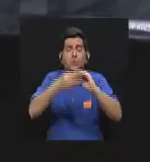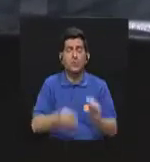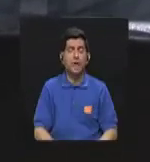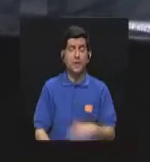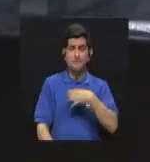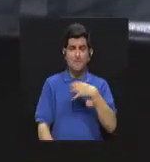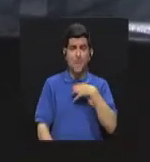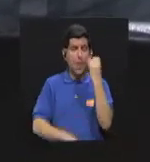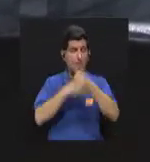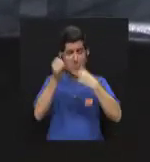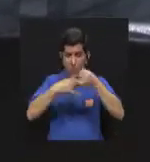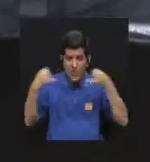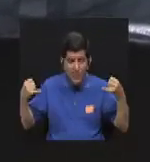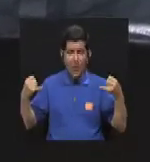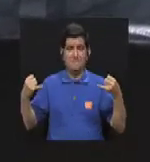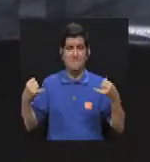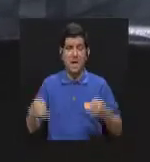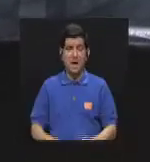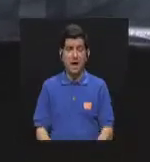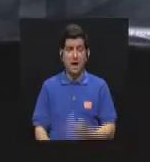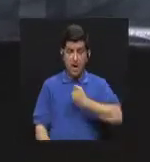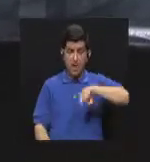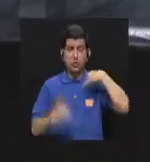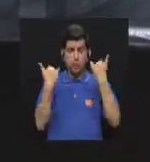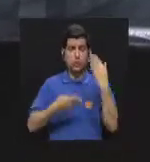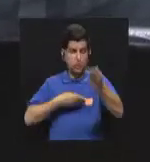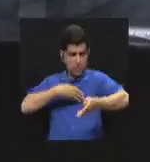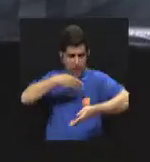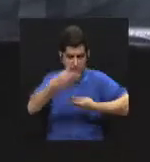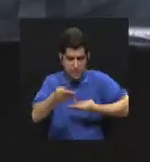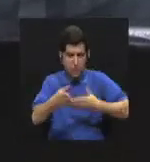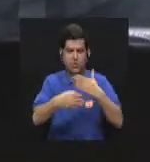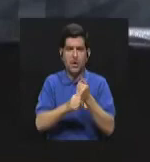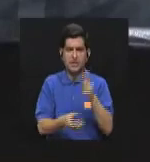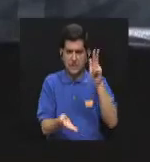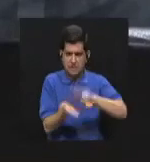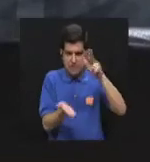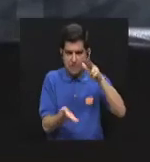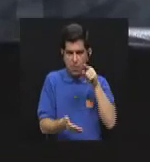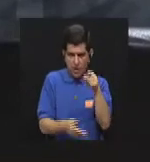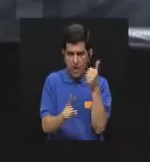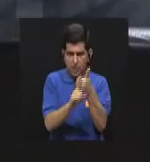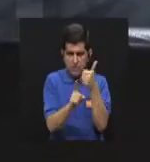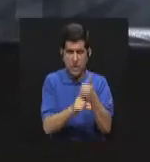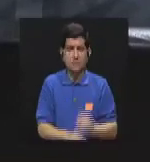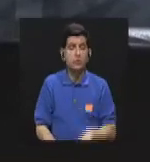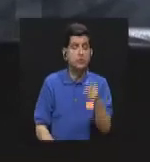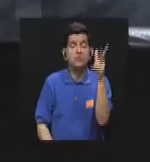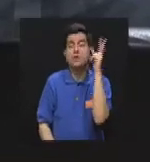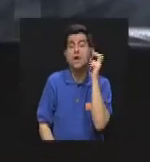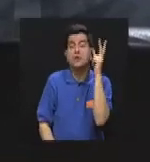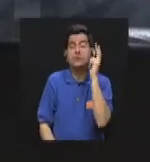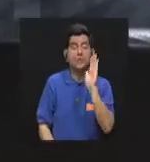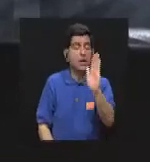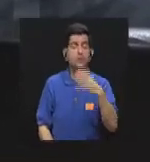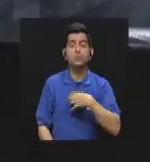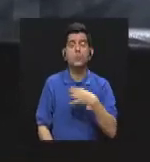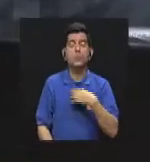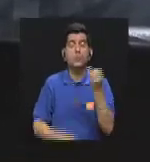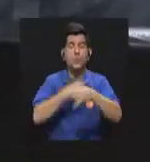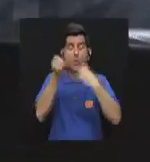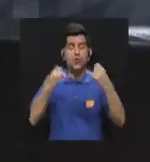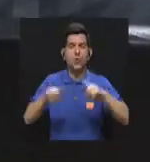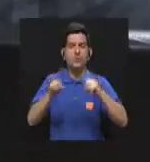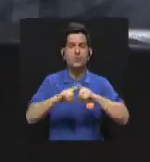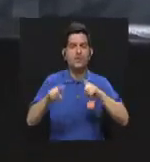su propio idioma, y nosotros ya hicimos una devolución, como una validación con ellos, y cuando ellos escuchan en su idioma, son